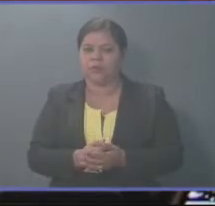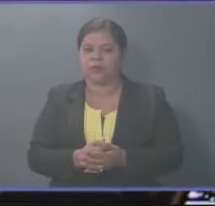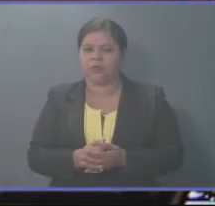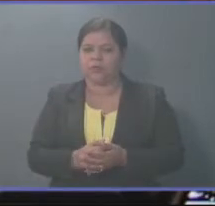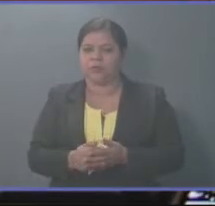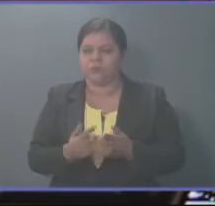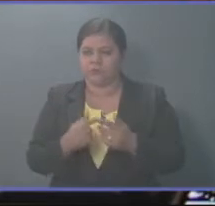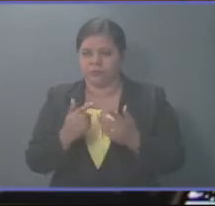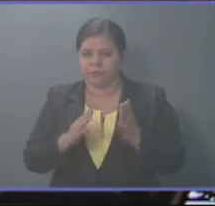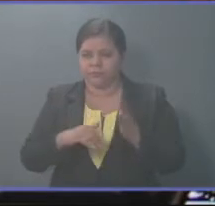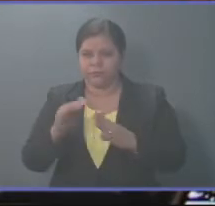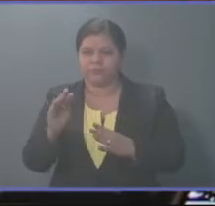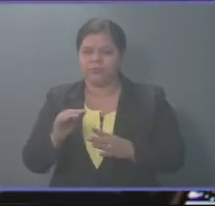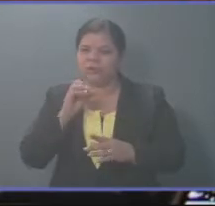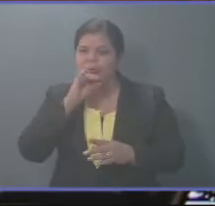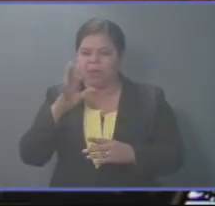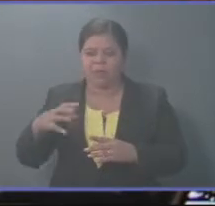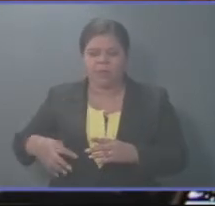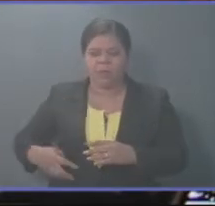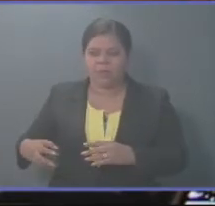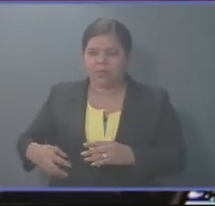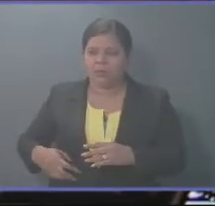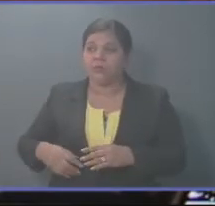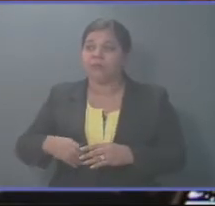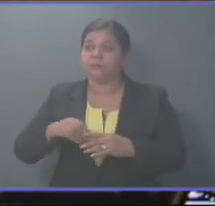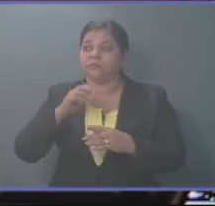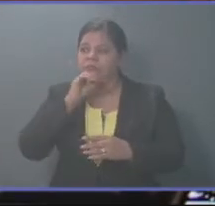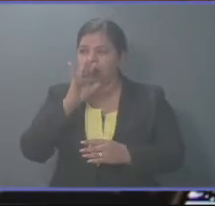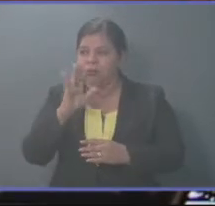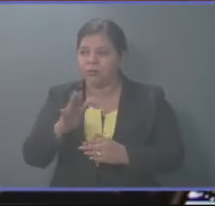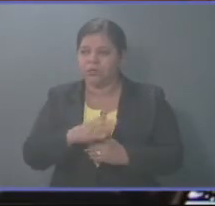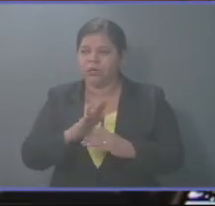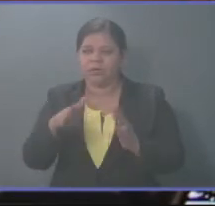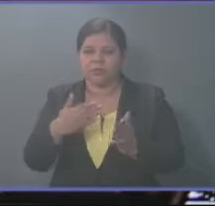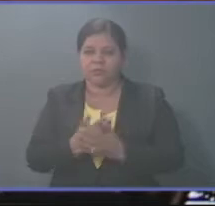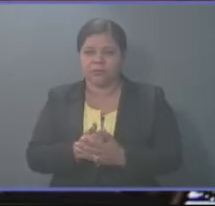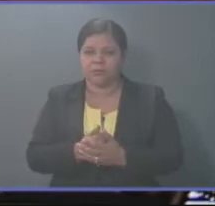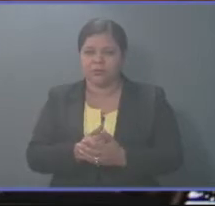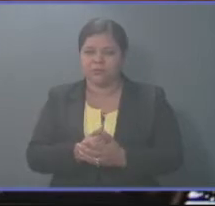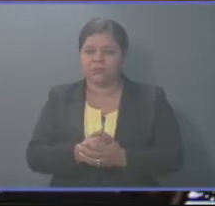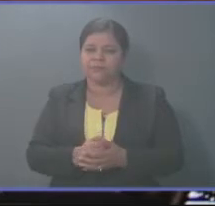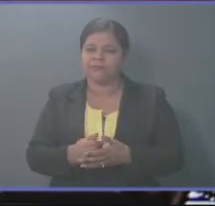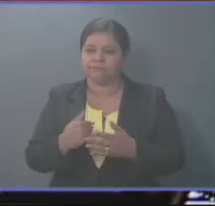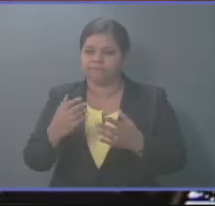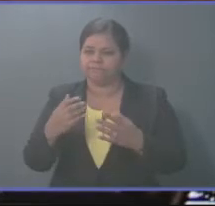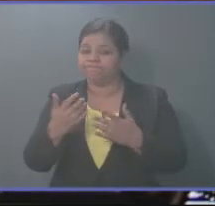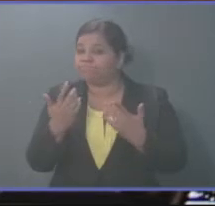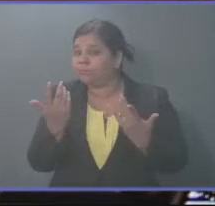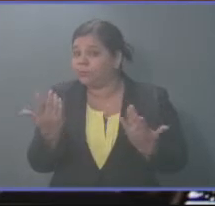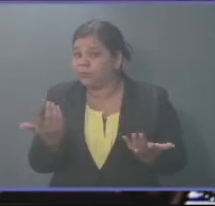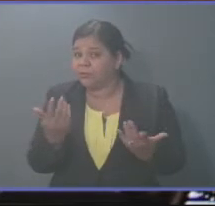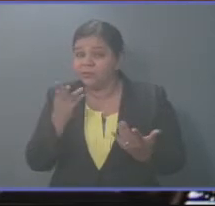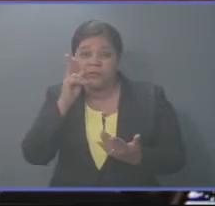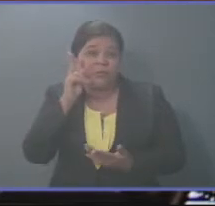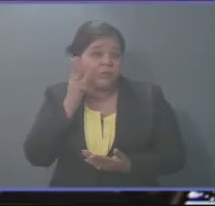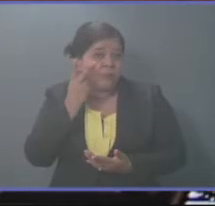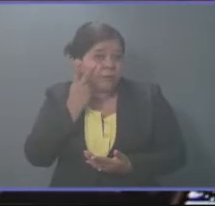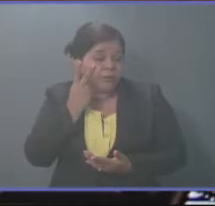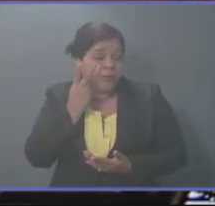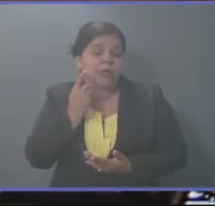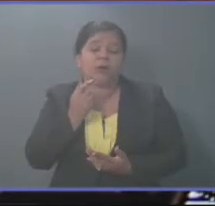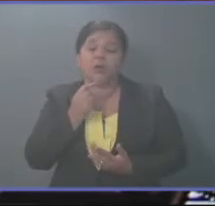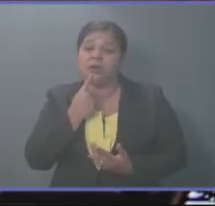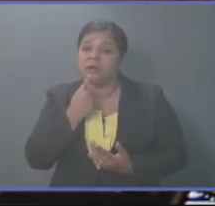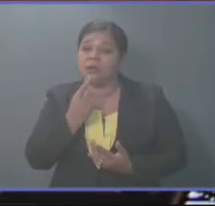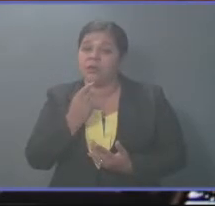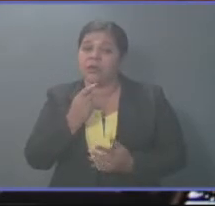engaño para condicionar la tipicidad de la conducta, debido a que ello implicaría